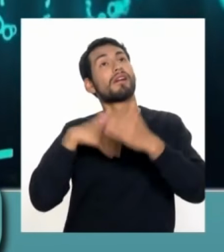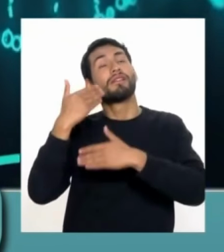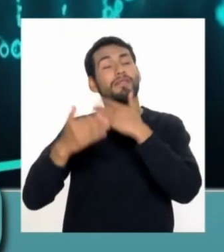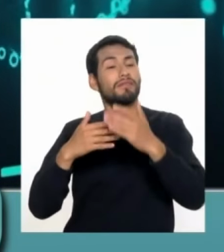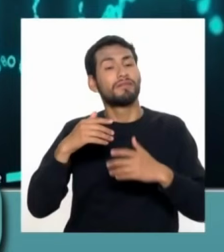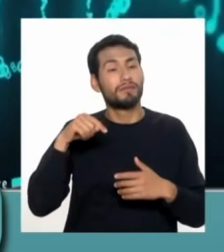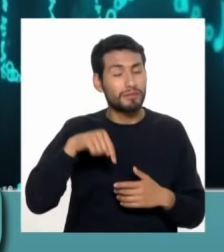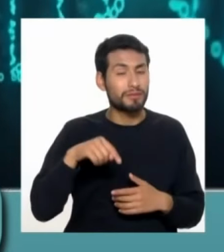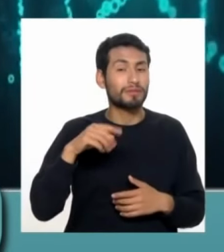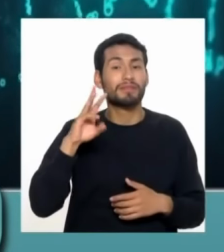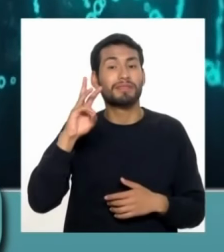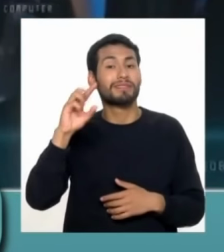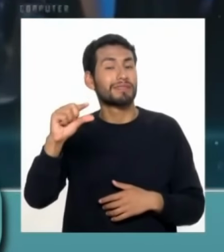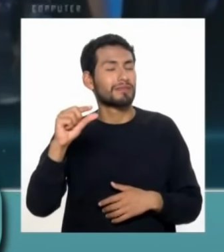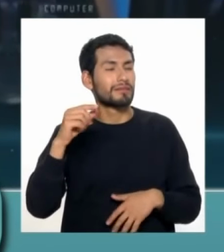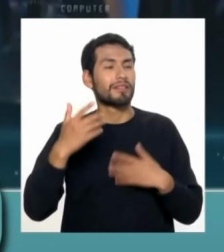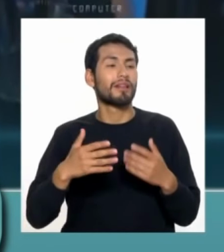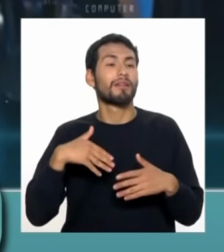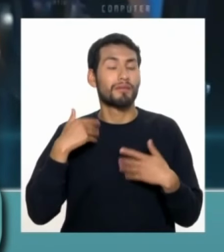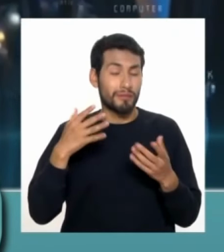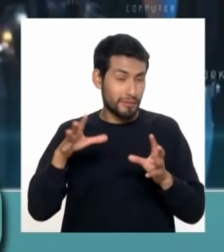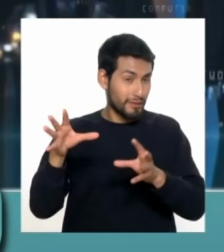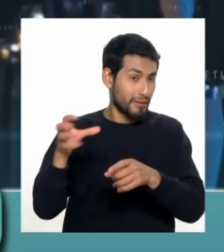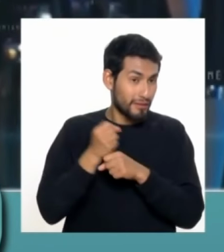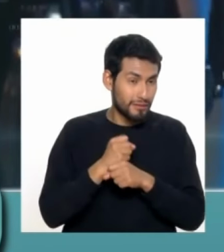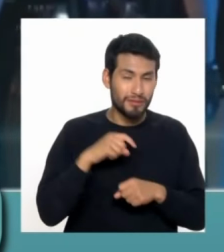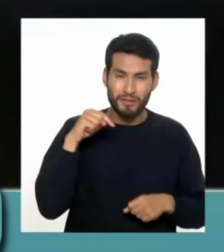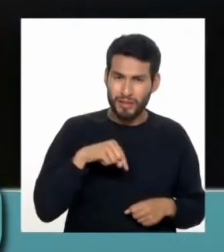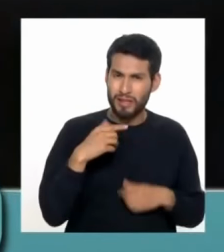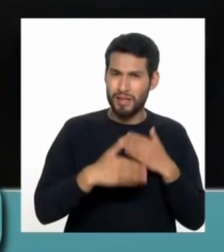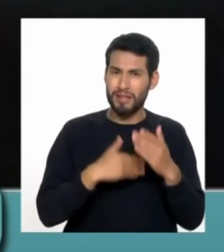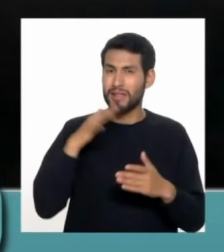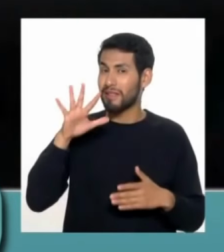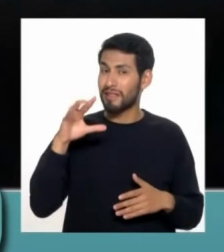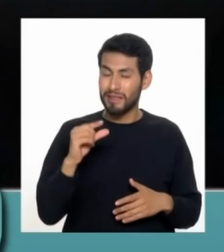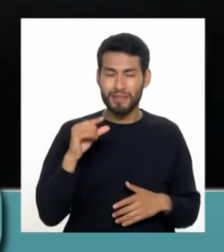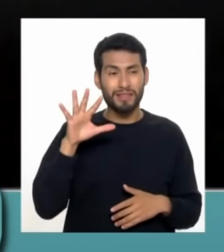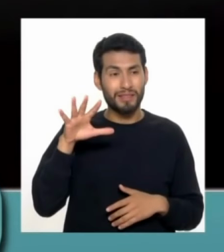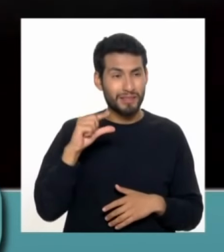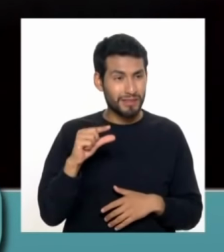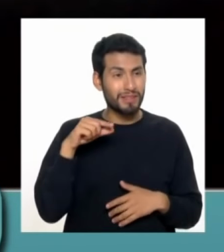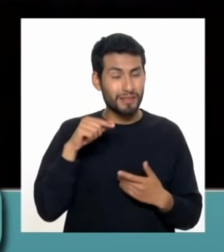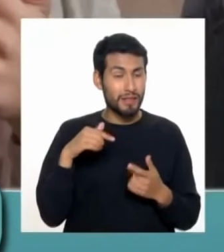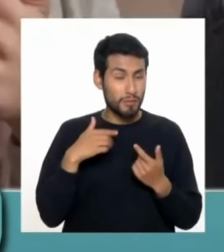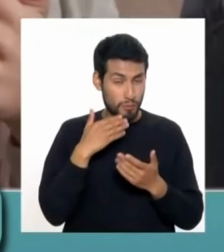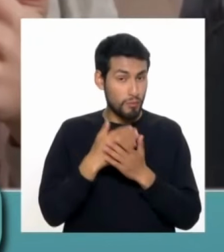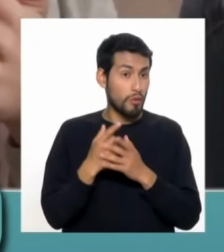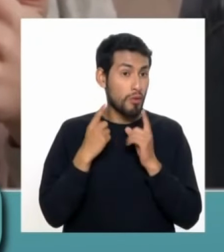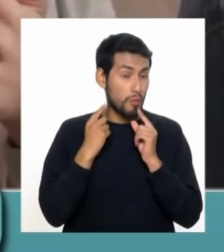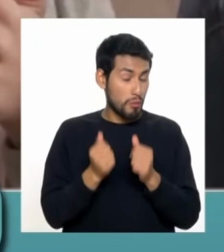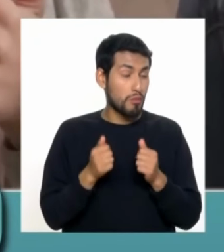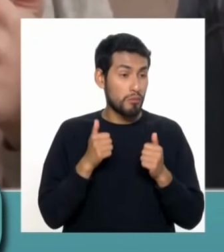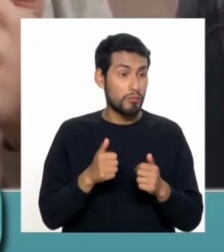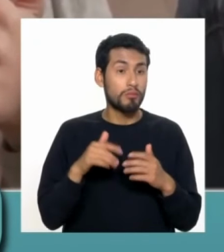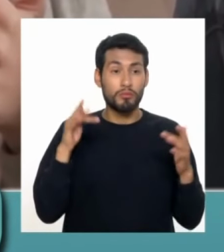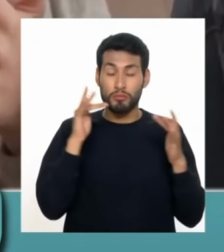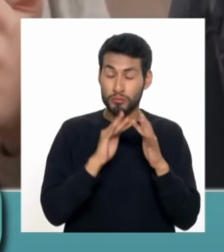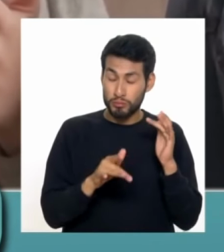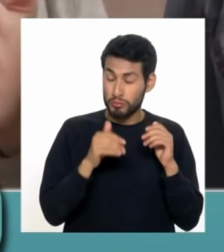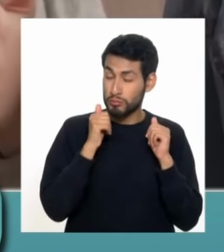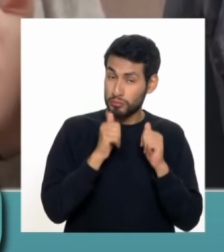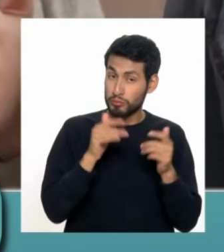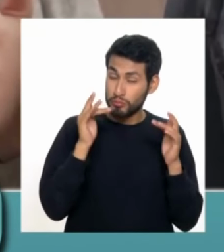años vendrá 6G y ojalá lo podamos adoptar también. Ahorita estamos avanzando en el 5G. Entonces, el 5G ya es una buena velocidad, es una conectividad